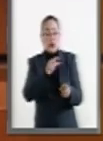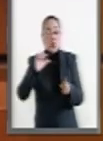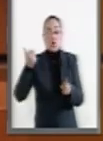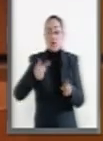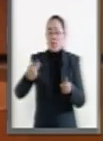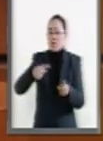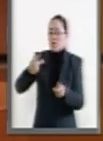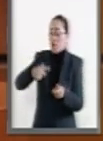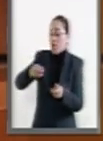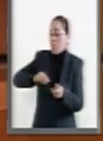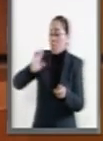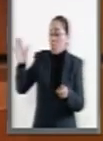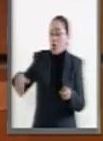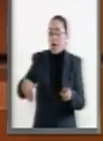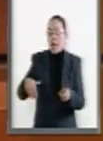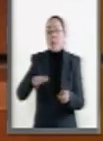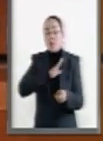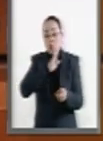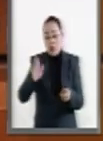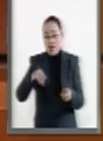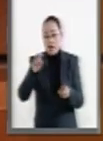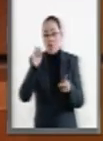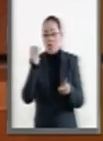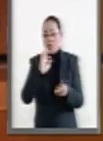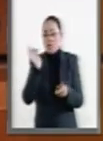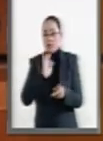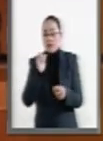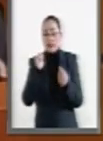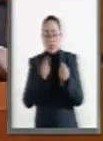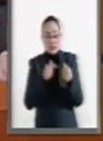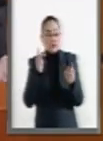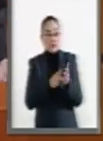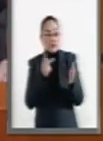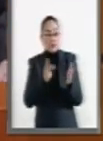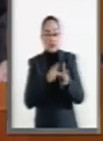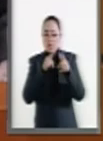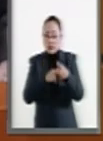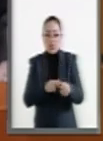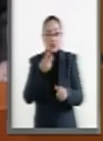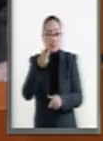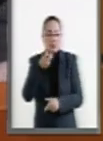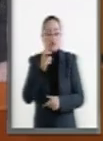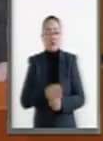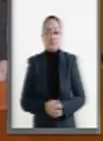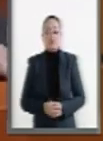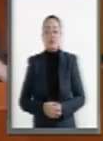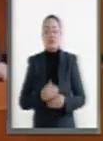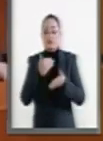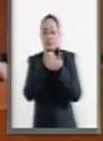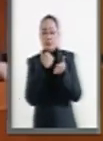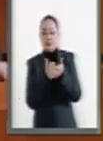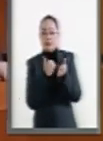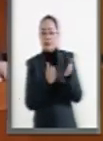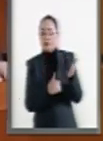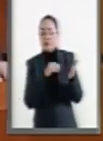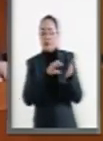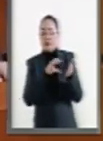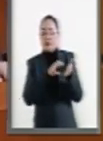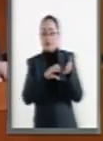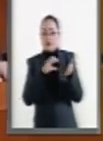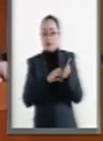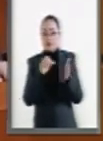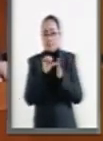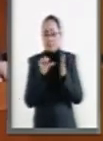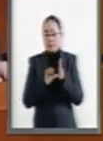terceros o cualquier tipo en casos de reincidencia. En el capítulo del artículo